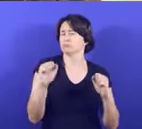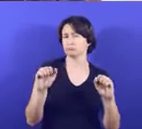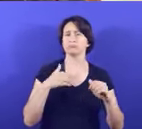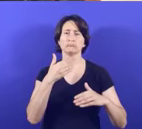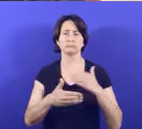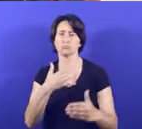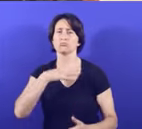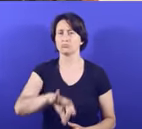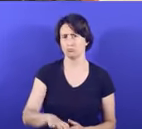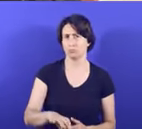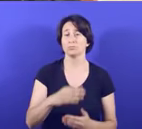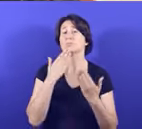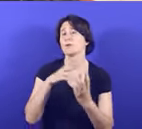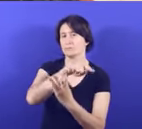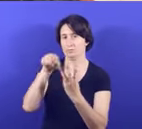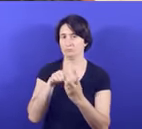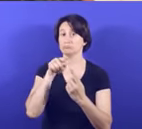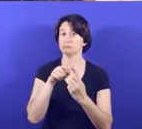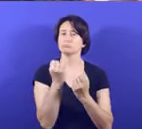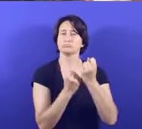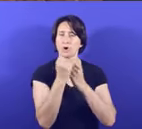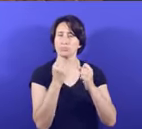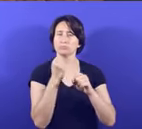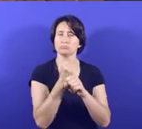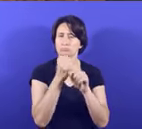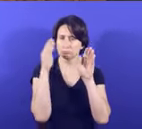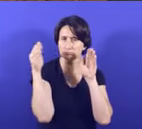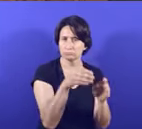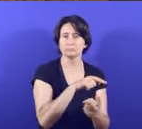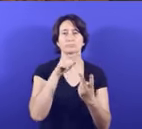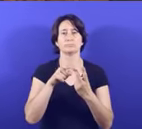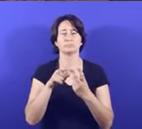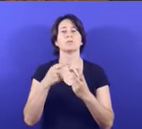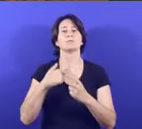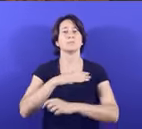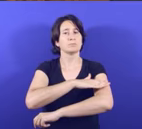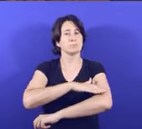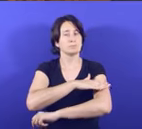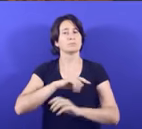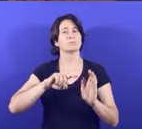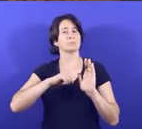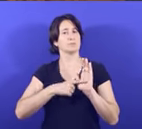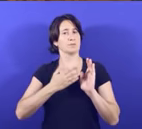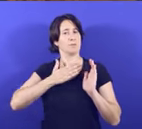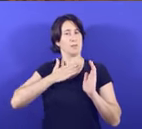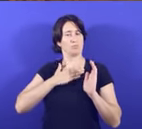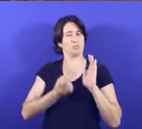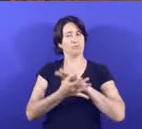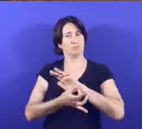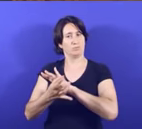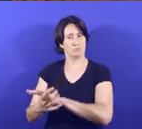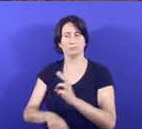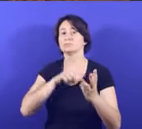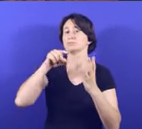y duros, pero vamos a salir adelante, ha asegurado Bilbao. Los retos son la economía, el autogobierno y el bienestar,